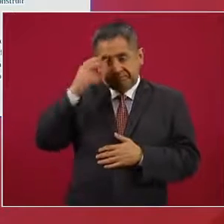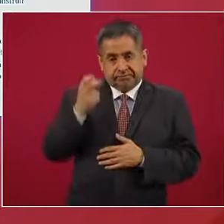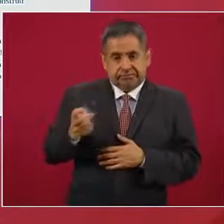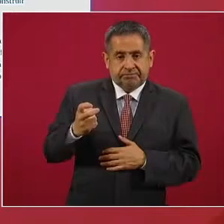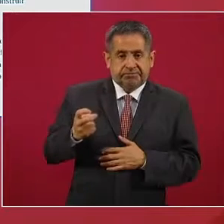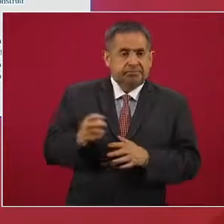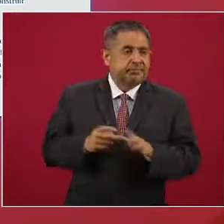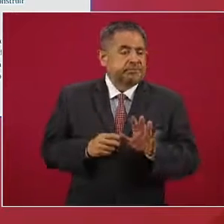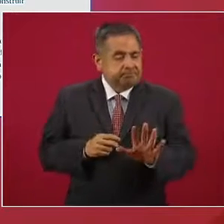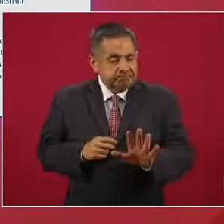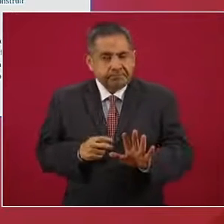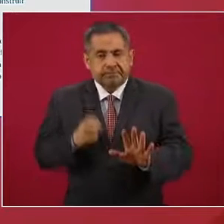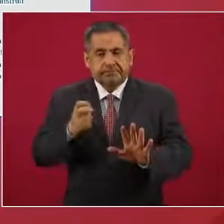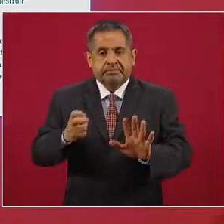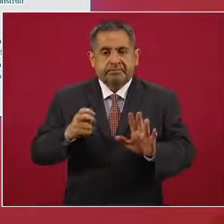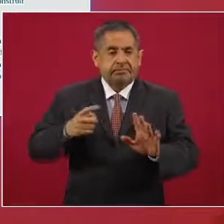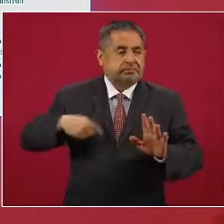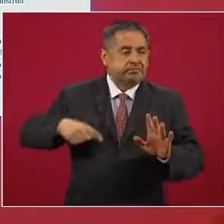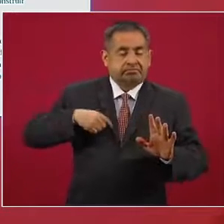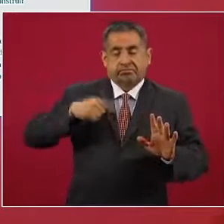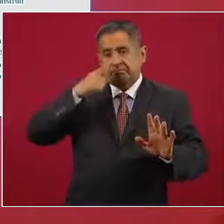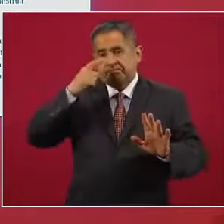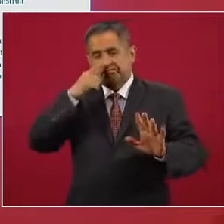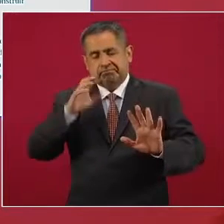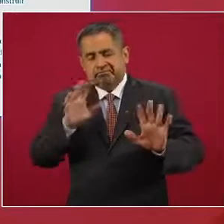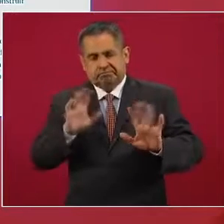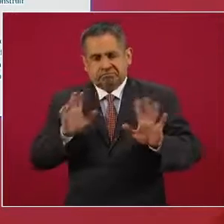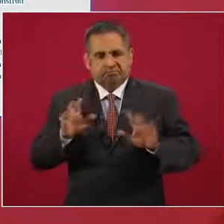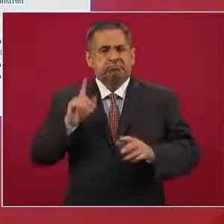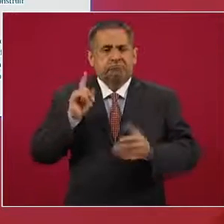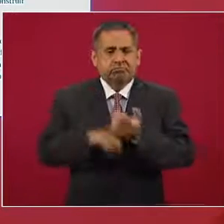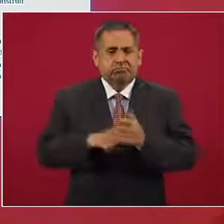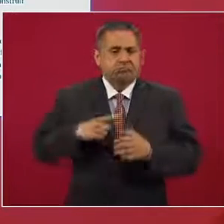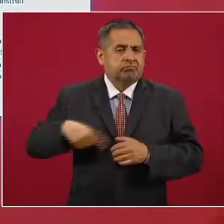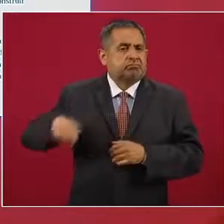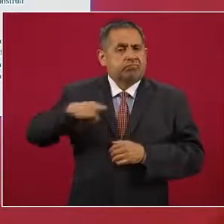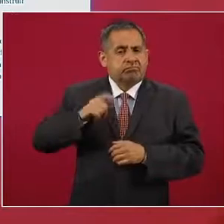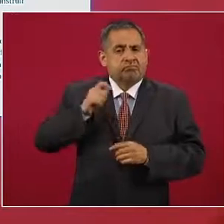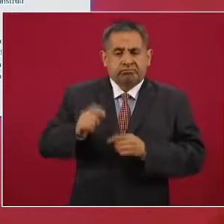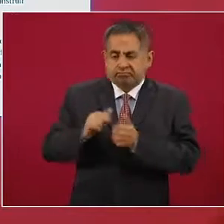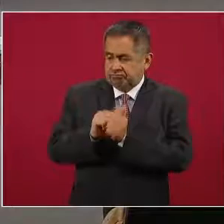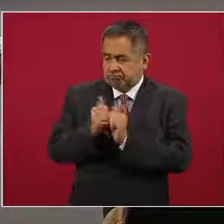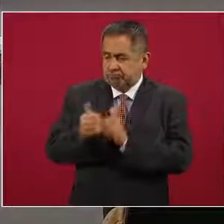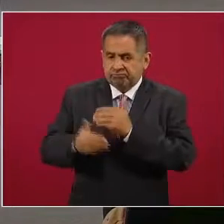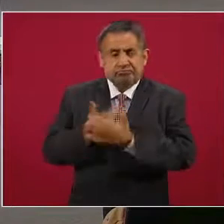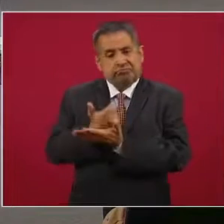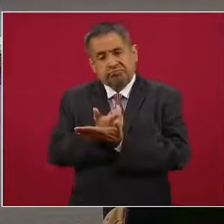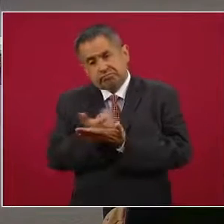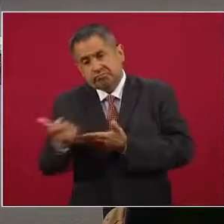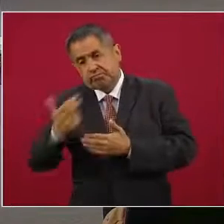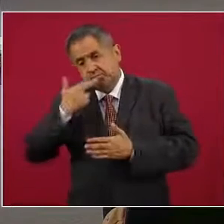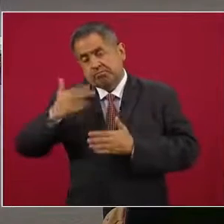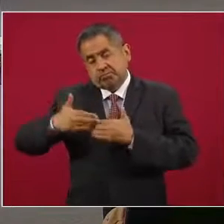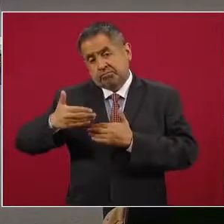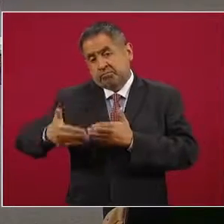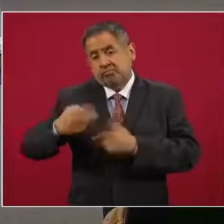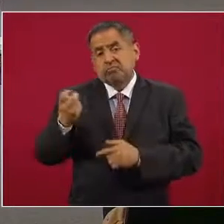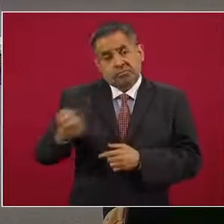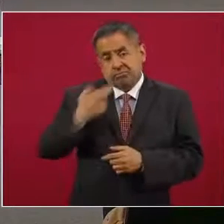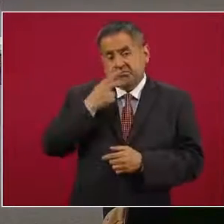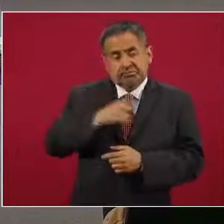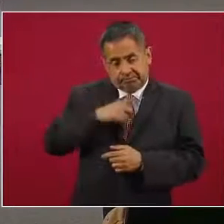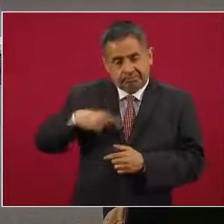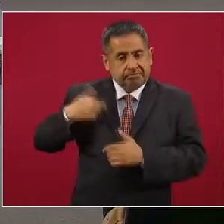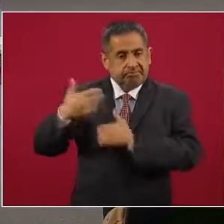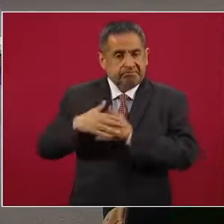no debe de presumirse, porque cada vez tenemos que mejorar los salarios de los